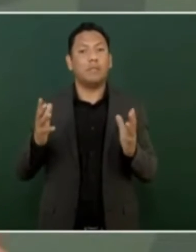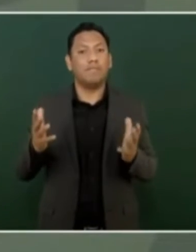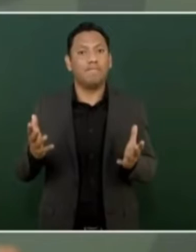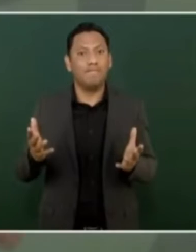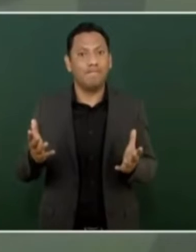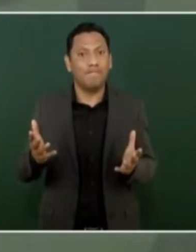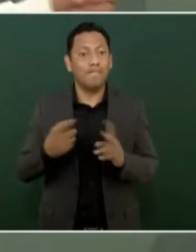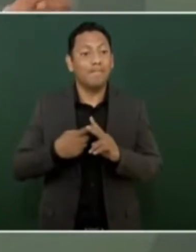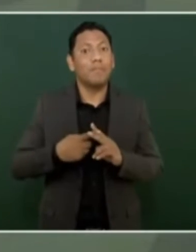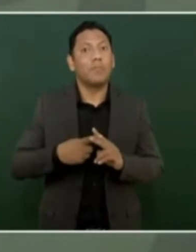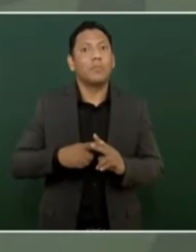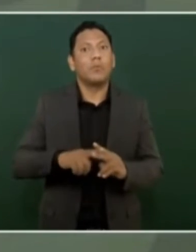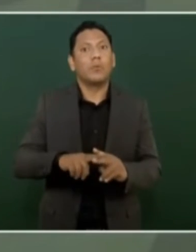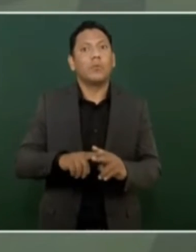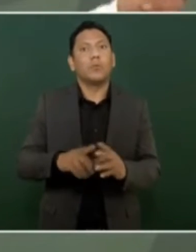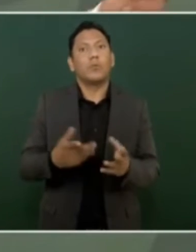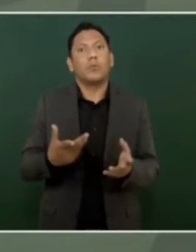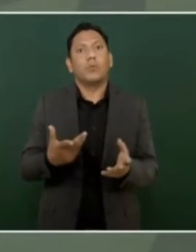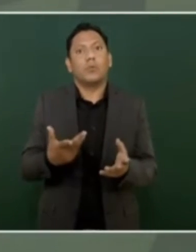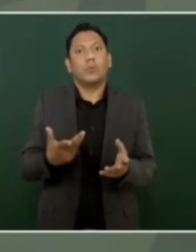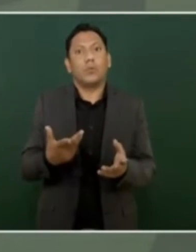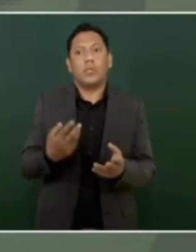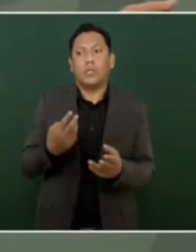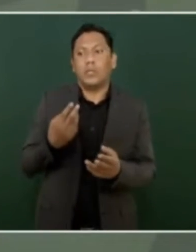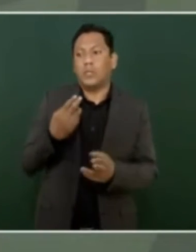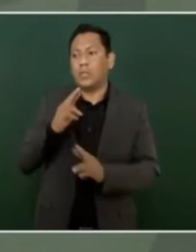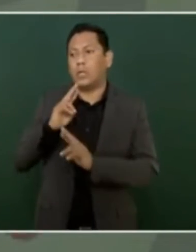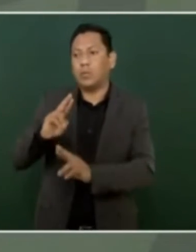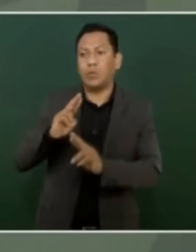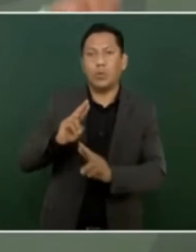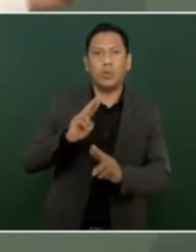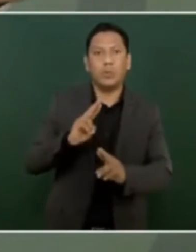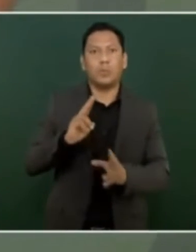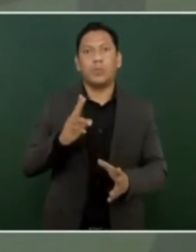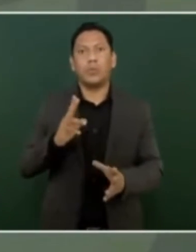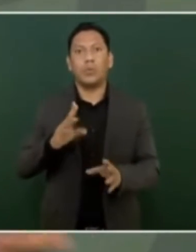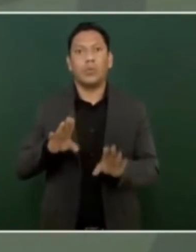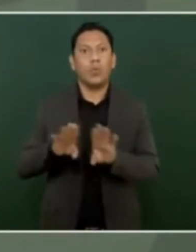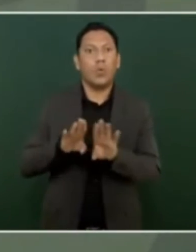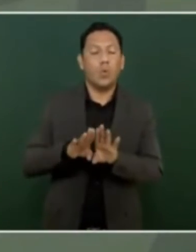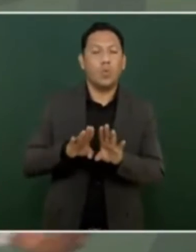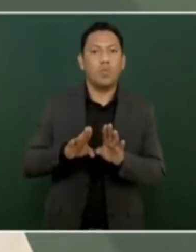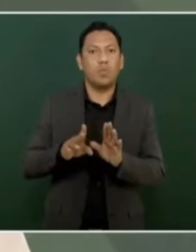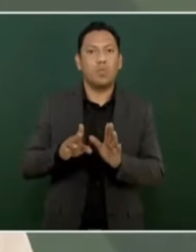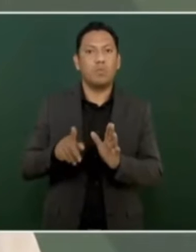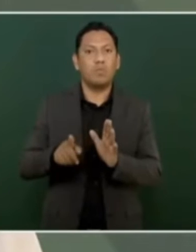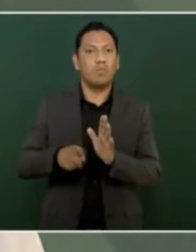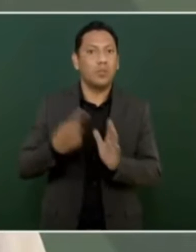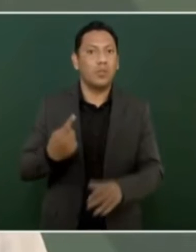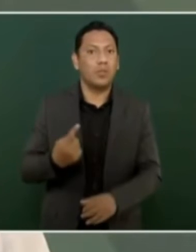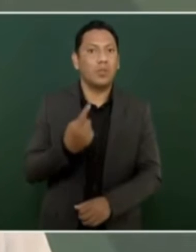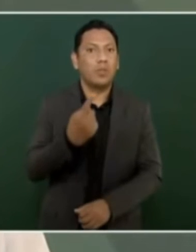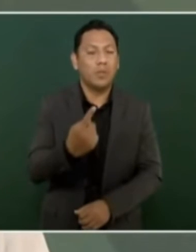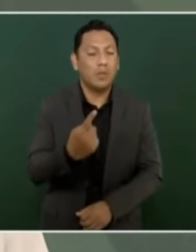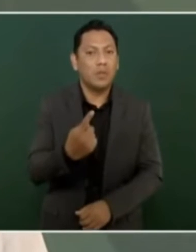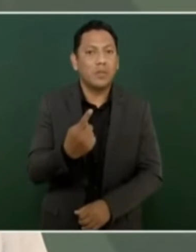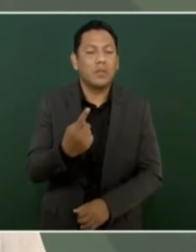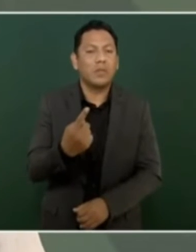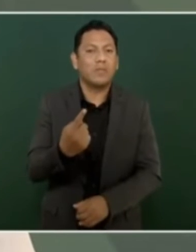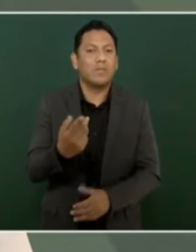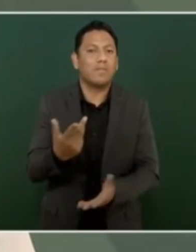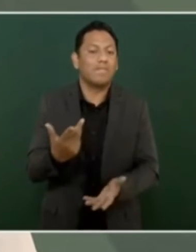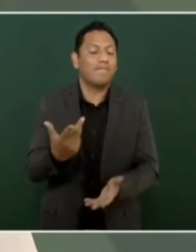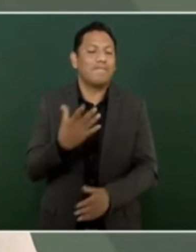y empezar a querer resolver las cosas una vez que ya